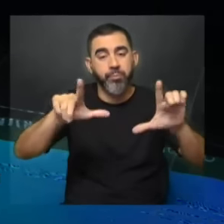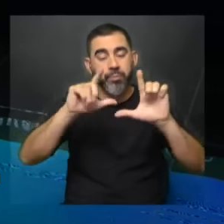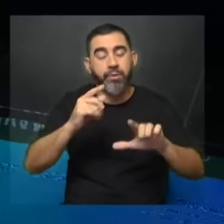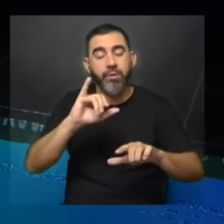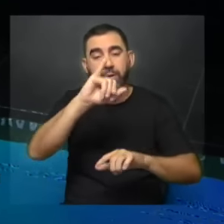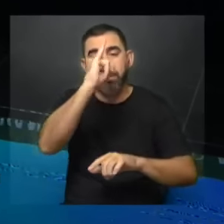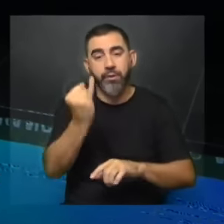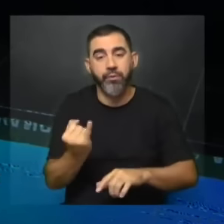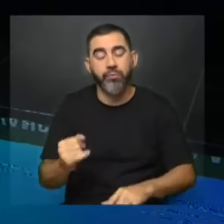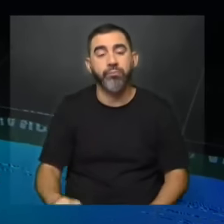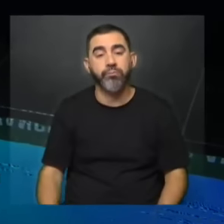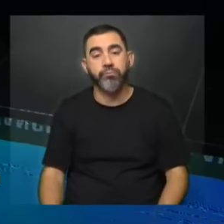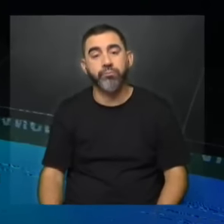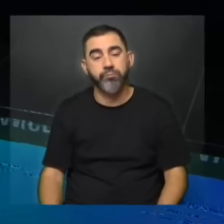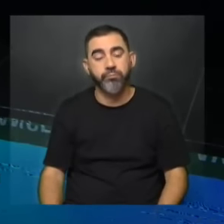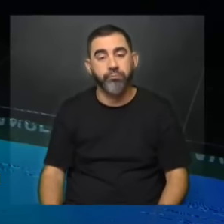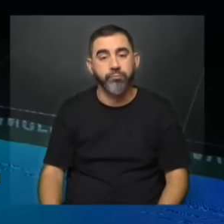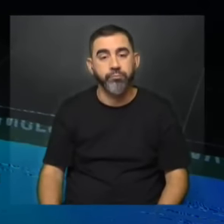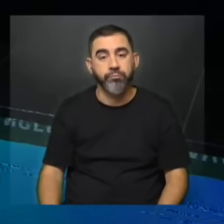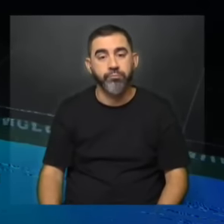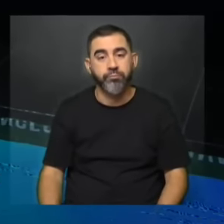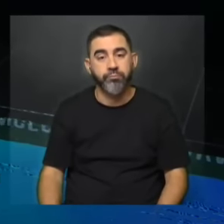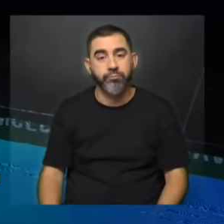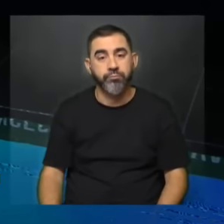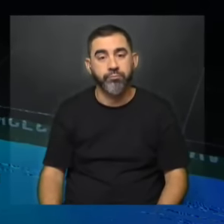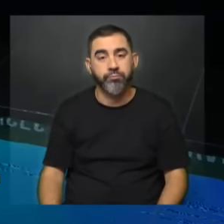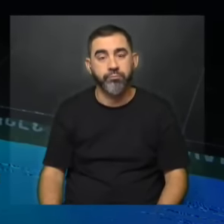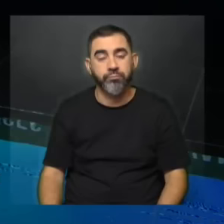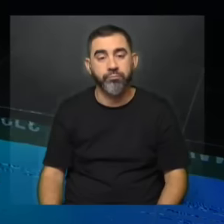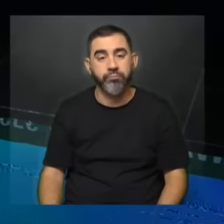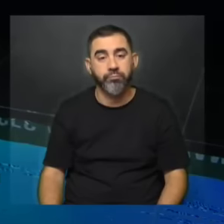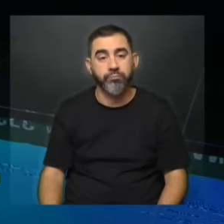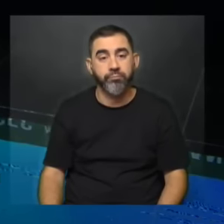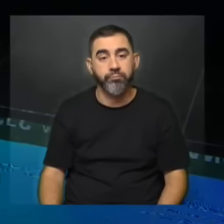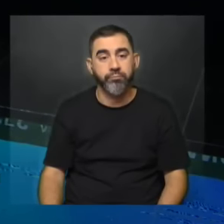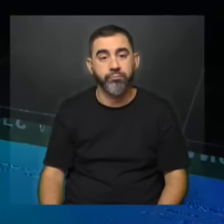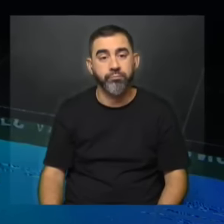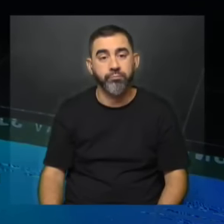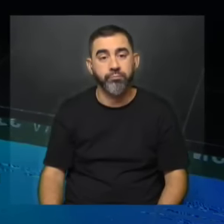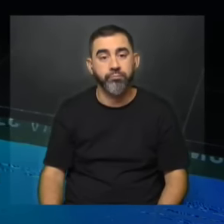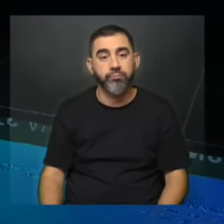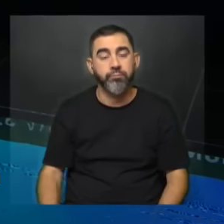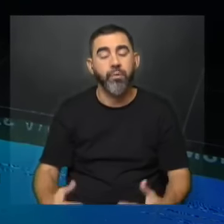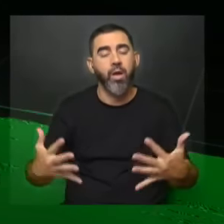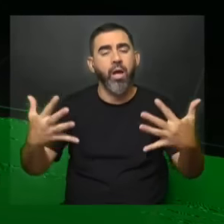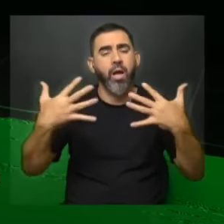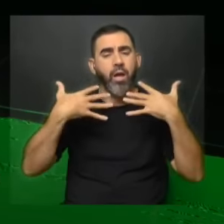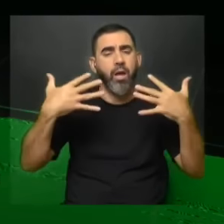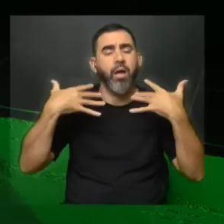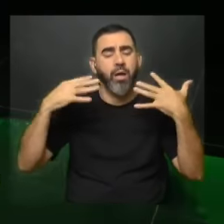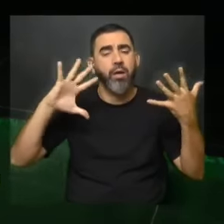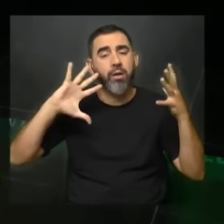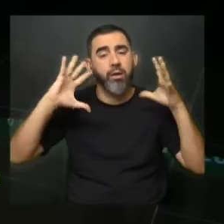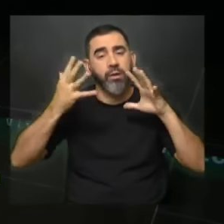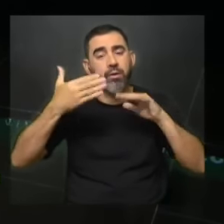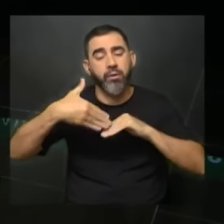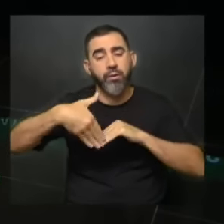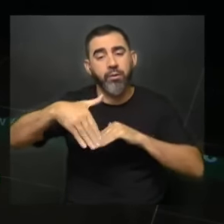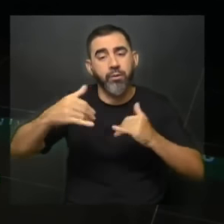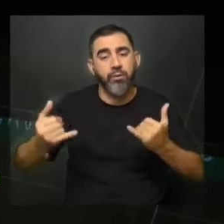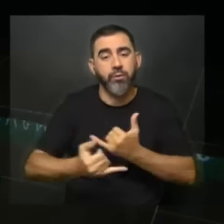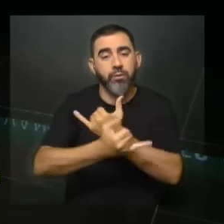Álvaro Delgado en un rato les contamos más por otra parte también lo decíamos se pronostica una ola de calor intenso Eh Esto